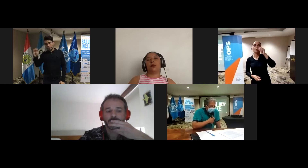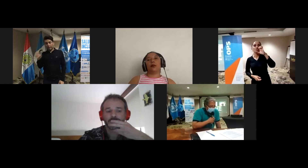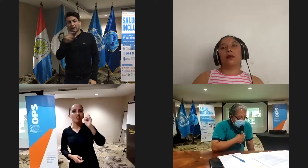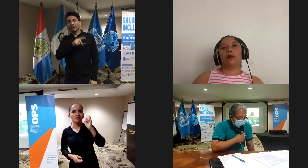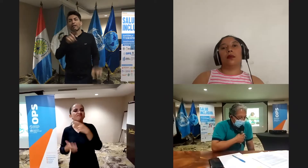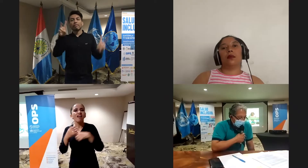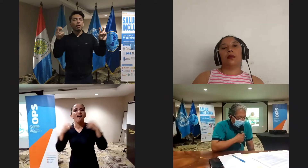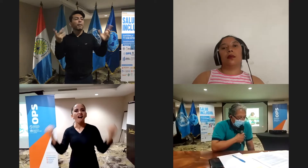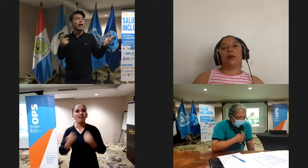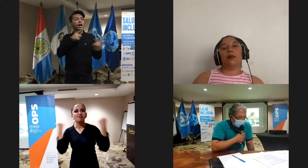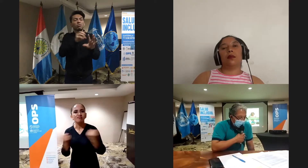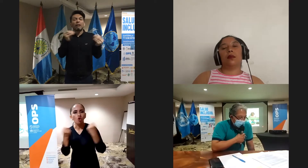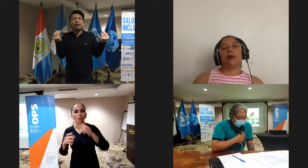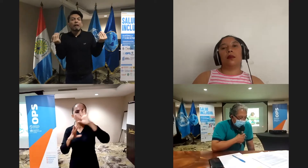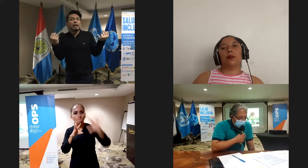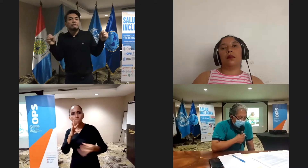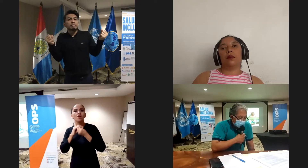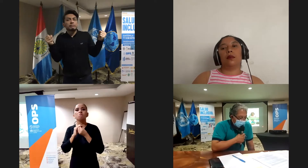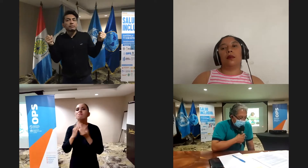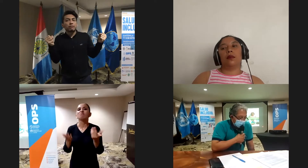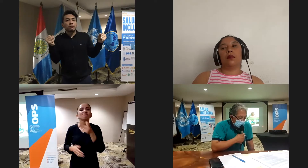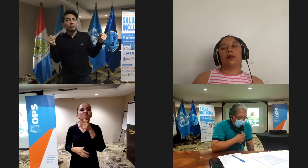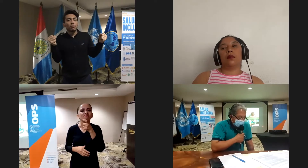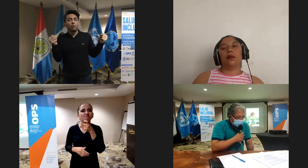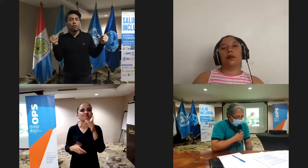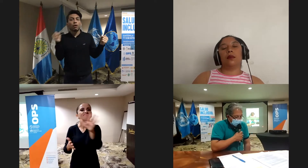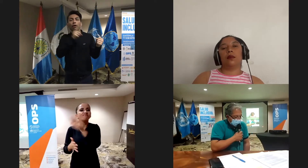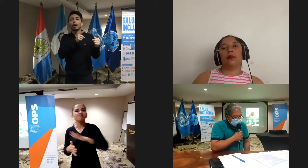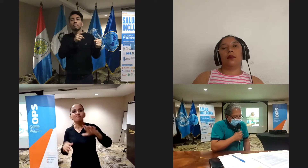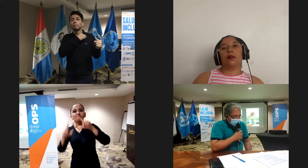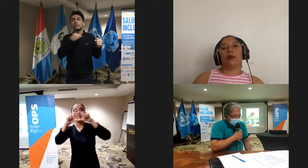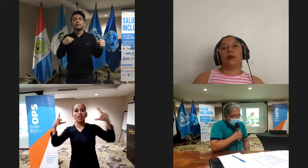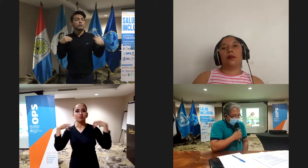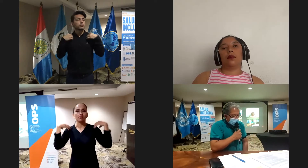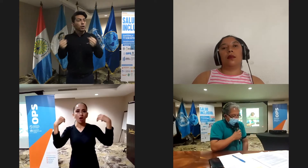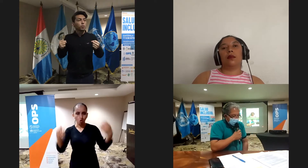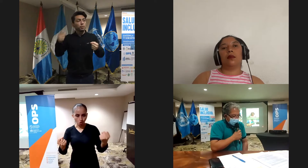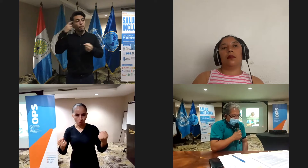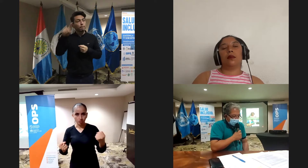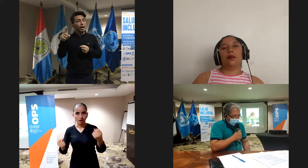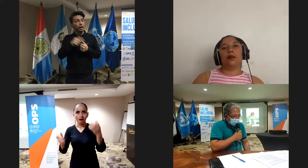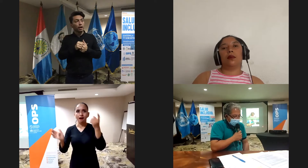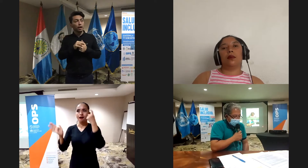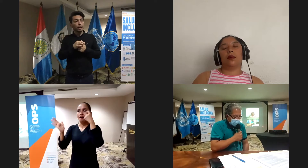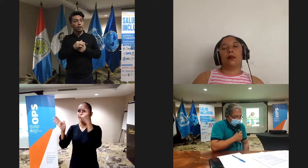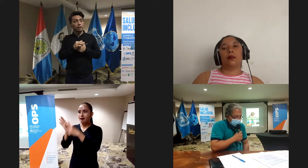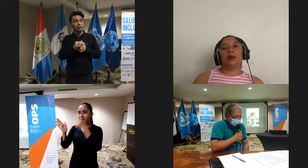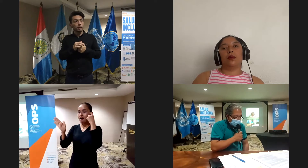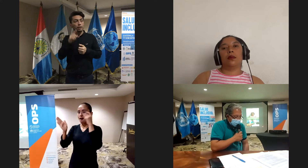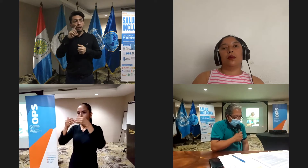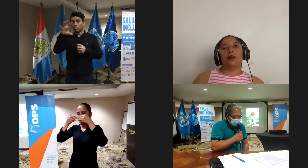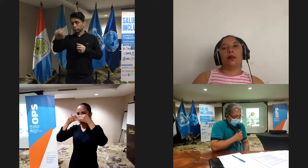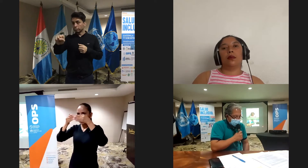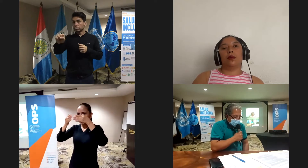está implementando el sector salud para la identificación y